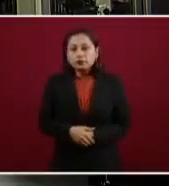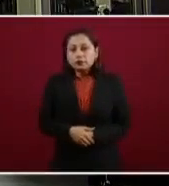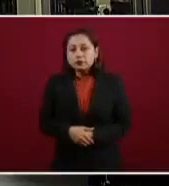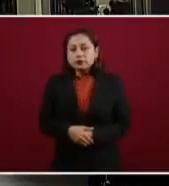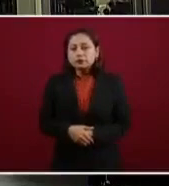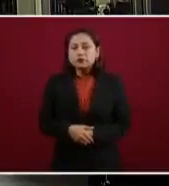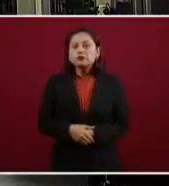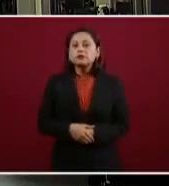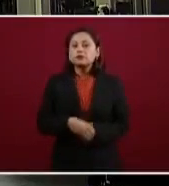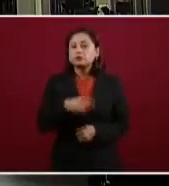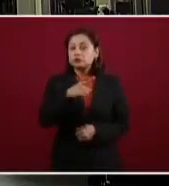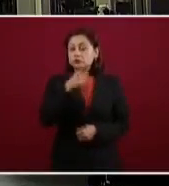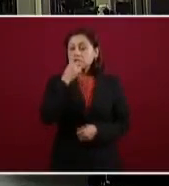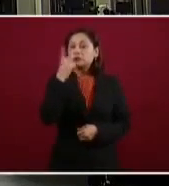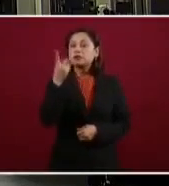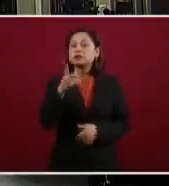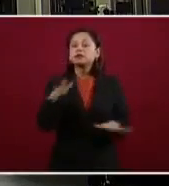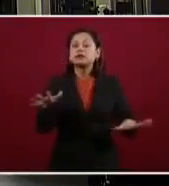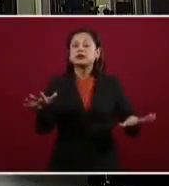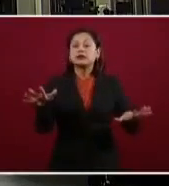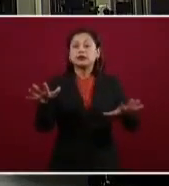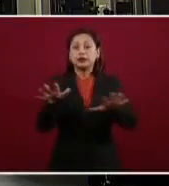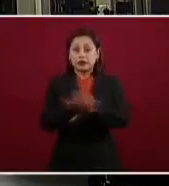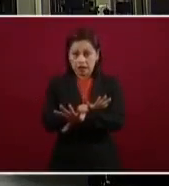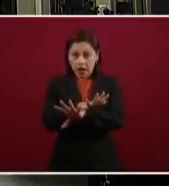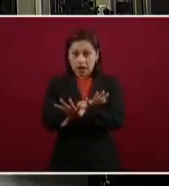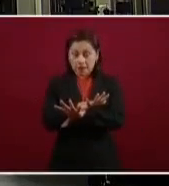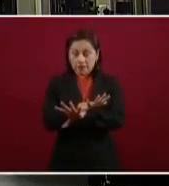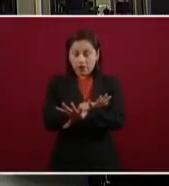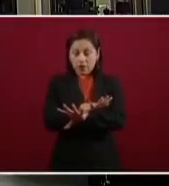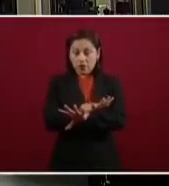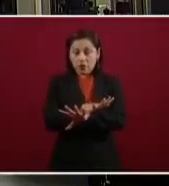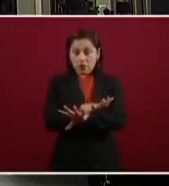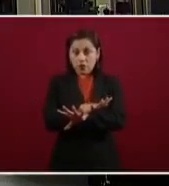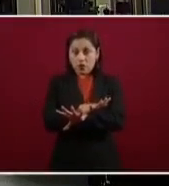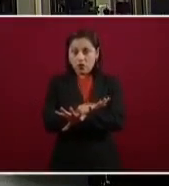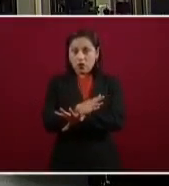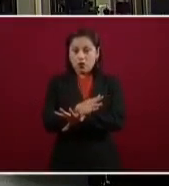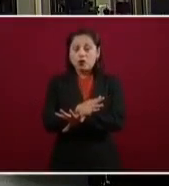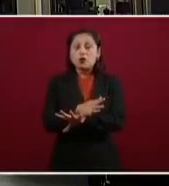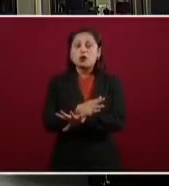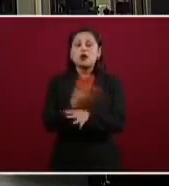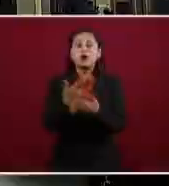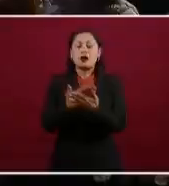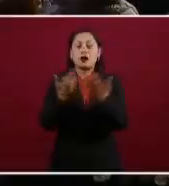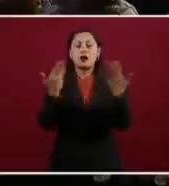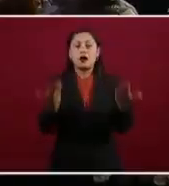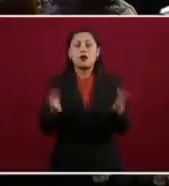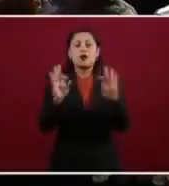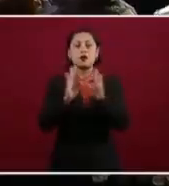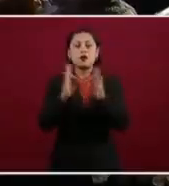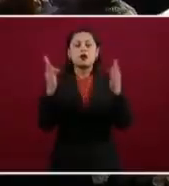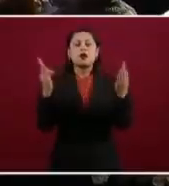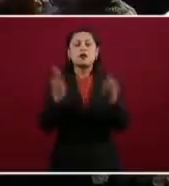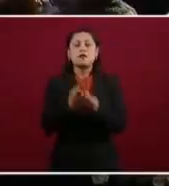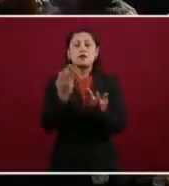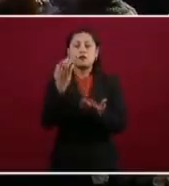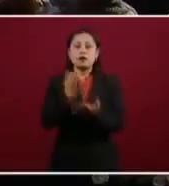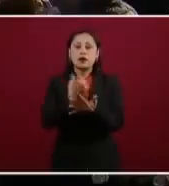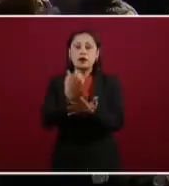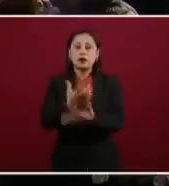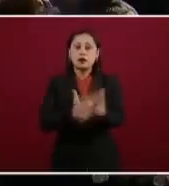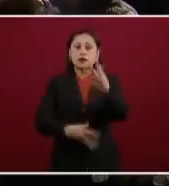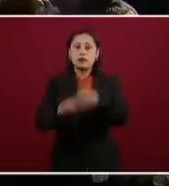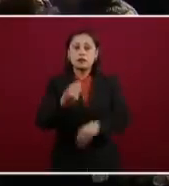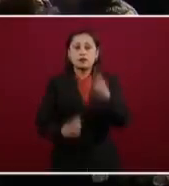ha dicho se implique un cambio estructural en la función de las funciones de un modelo económico y conlleva un costo de ajuste a